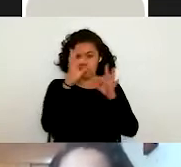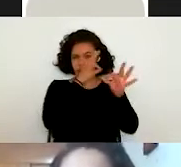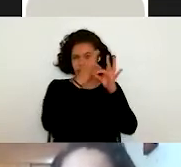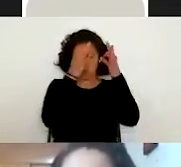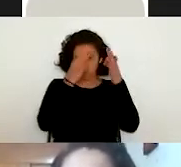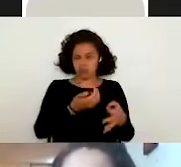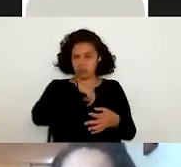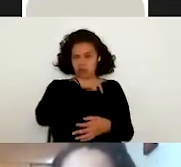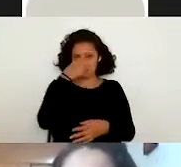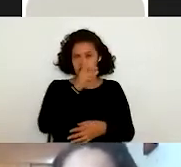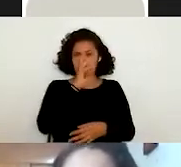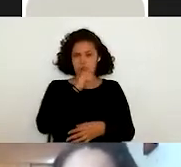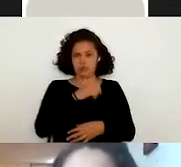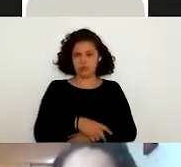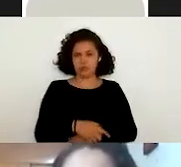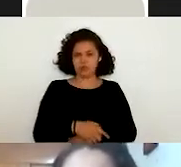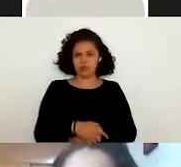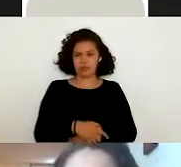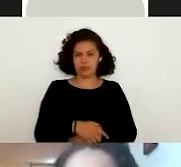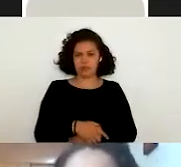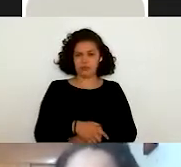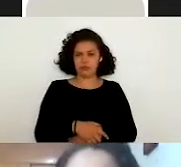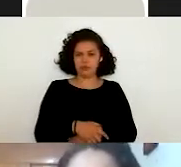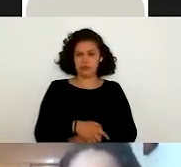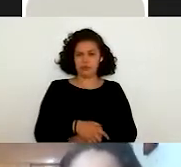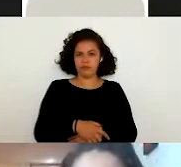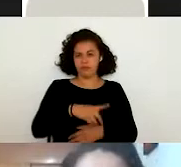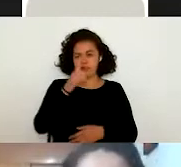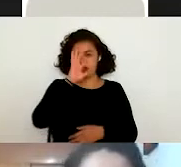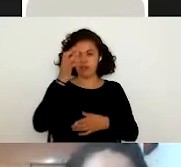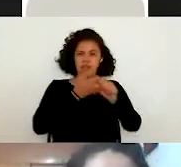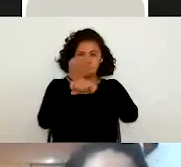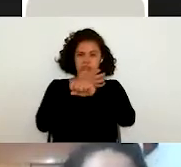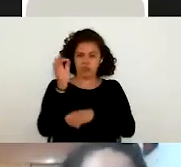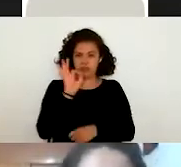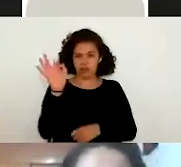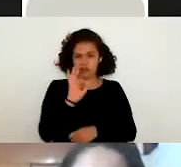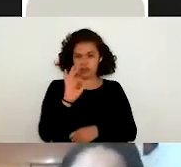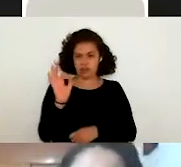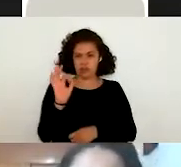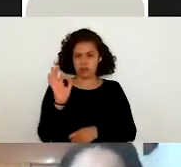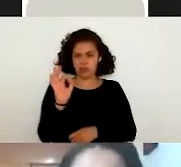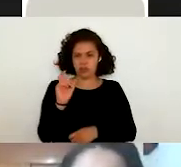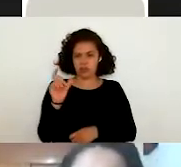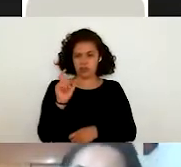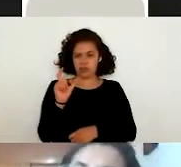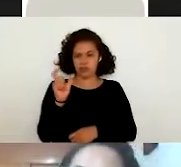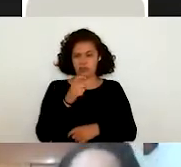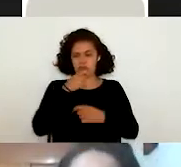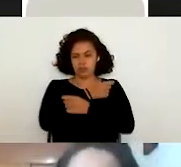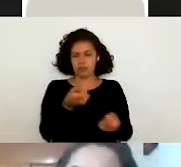podamos decir de tal vez en cada estado cuántos niños con desnutrición o malnutrición